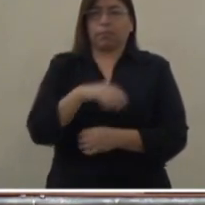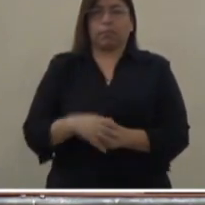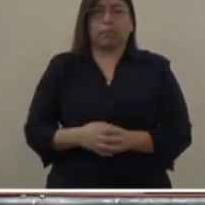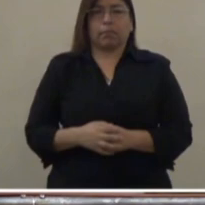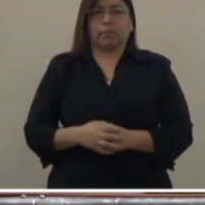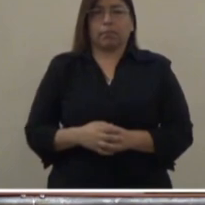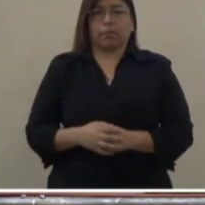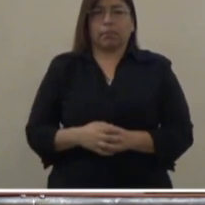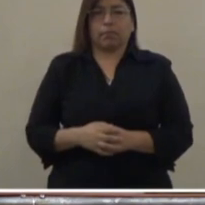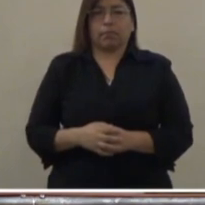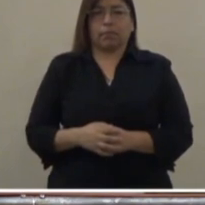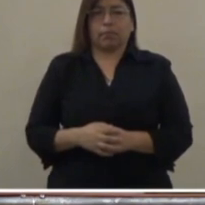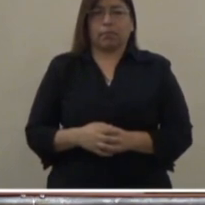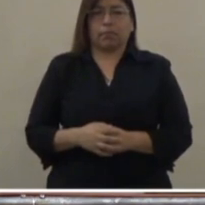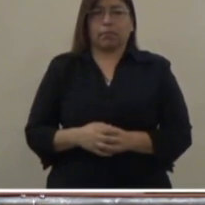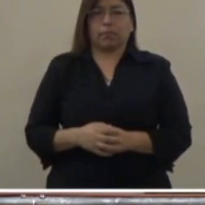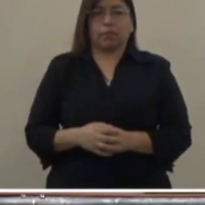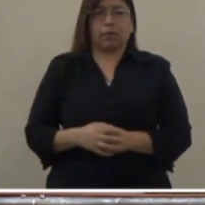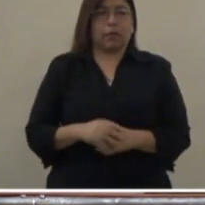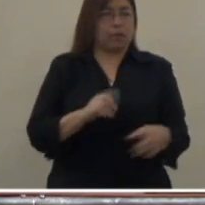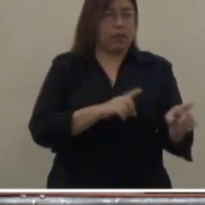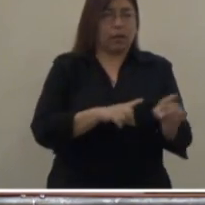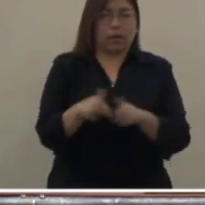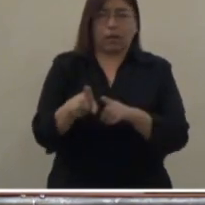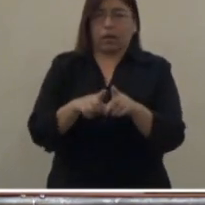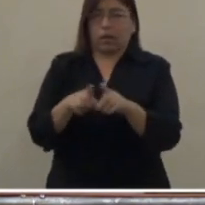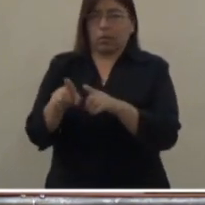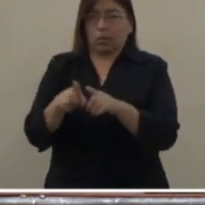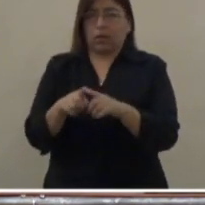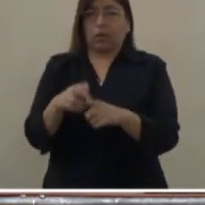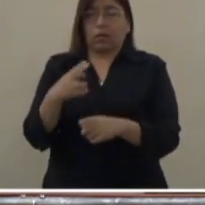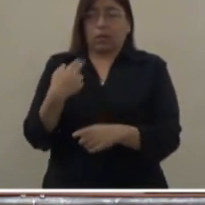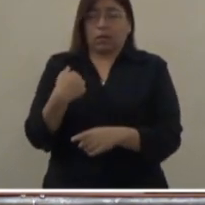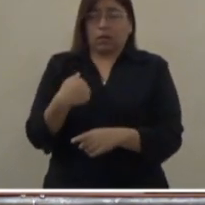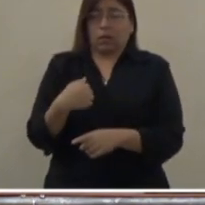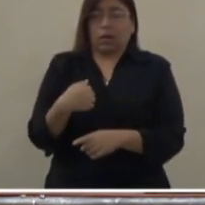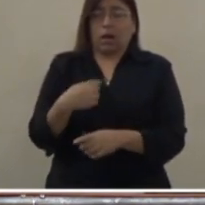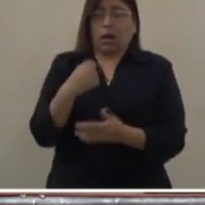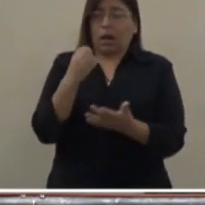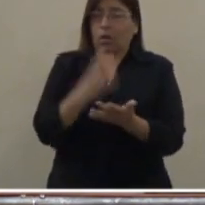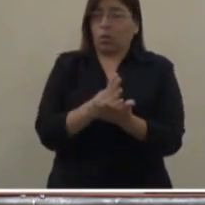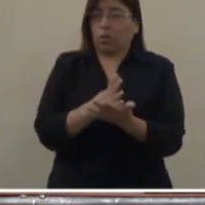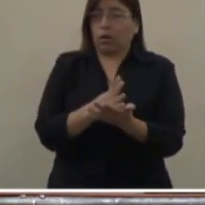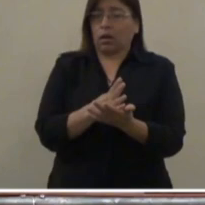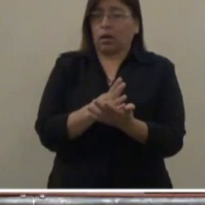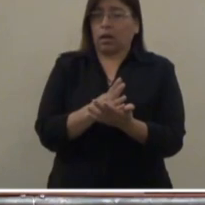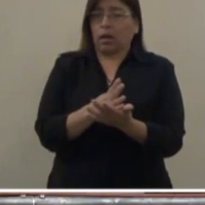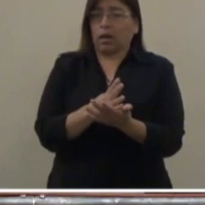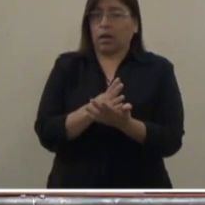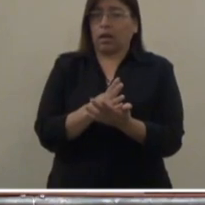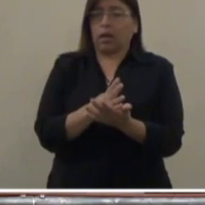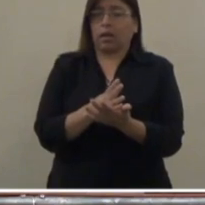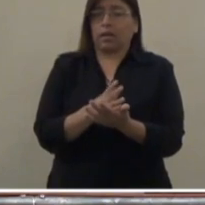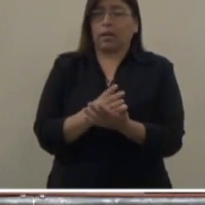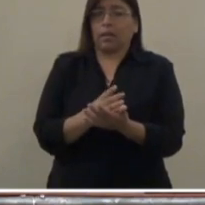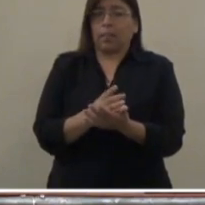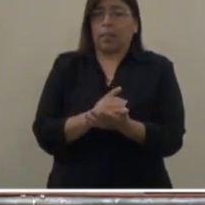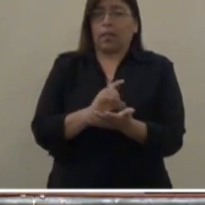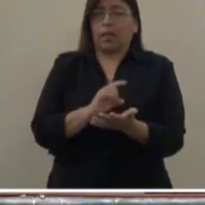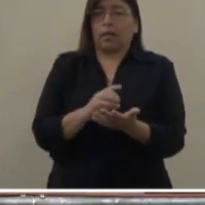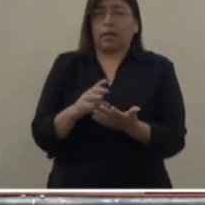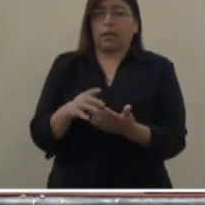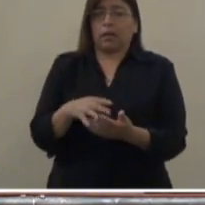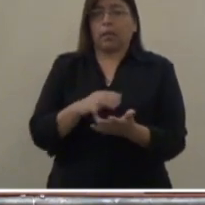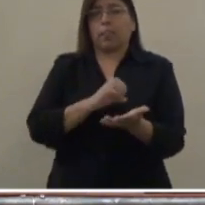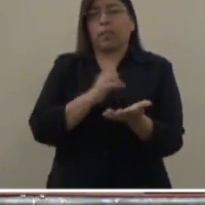Hermanos, la única manera de vencer en el mundo, la única manera de que